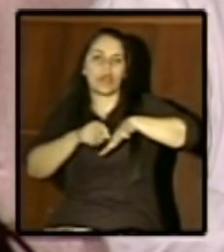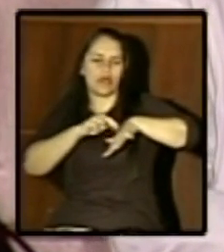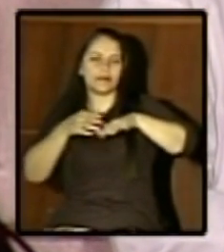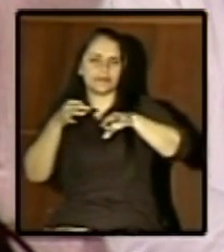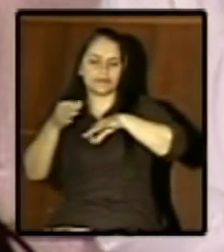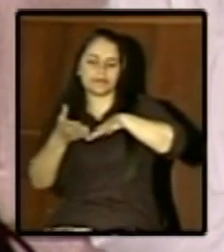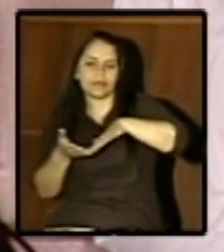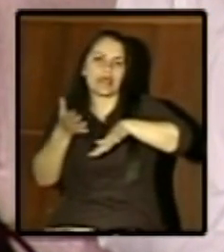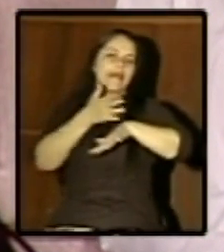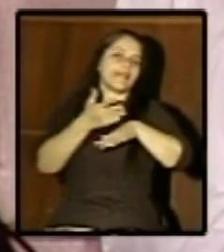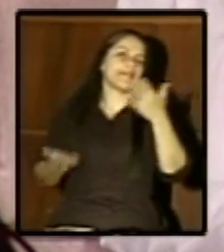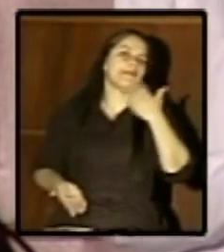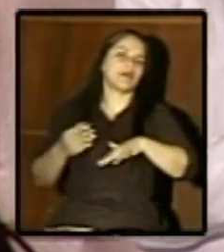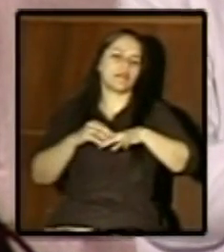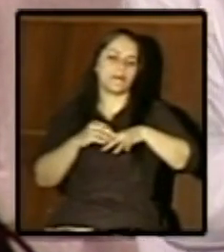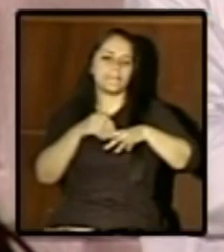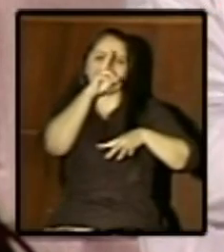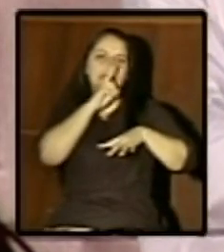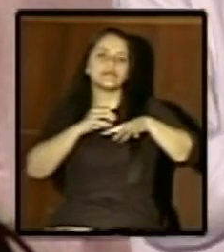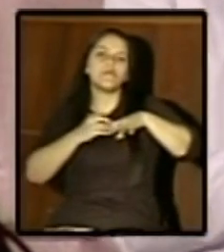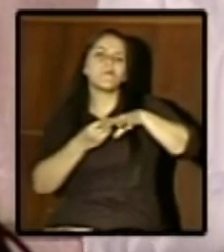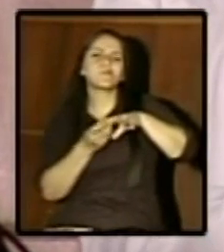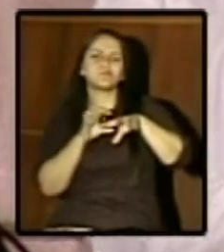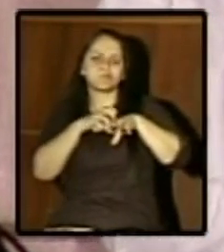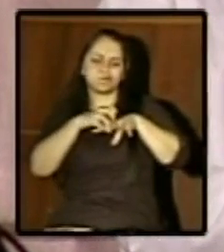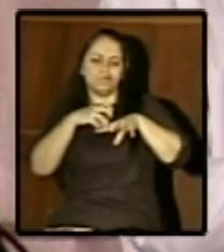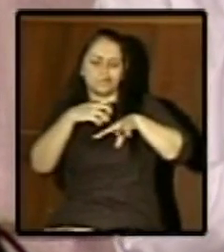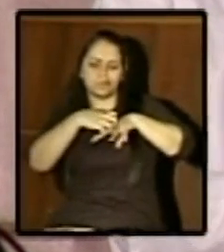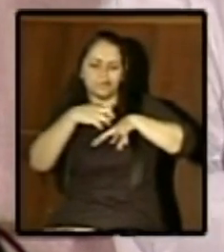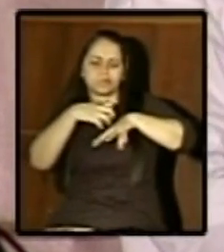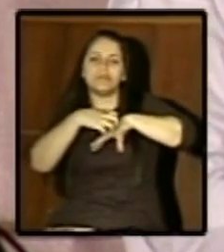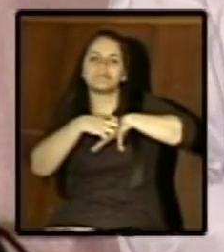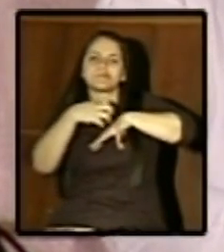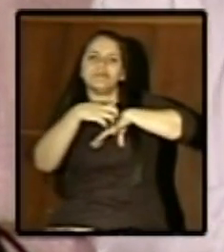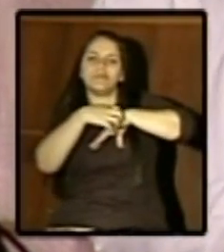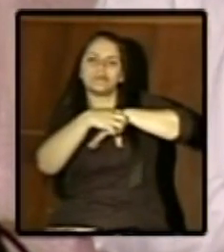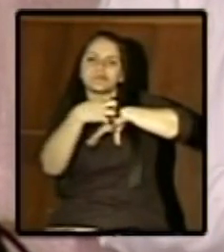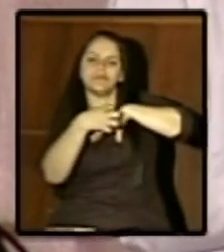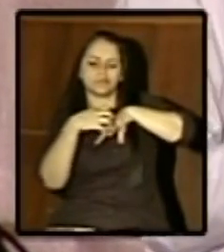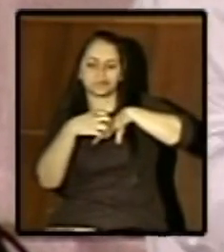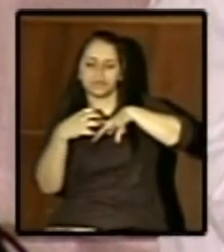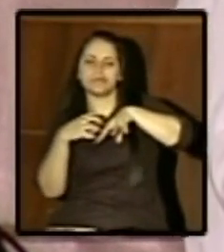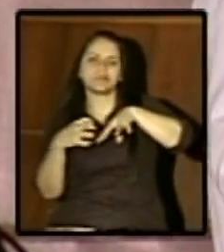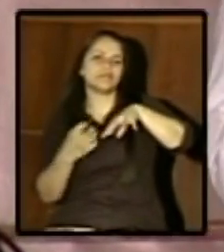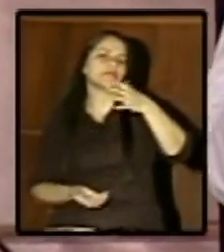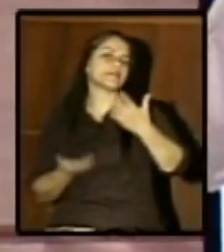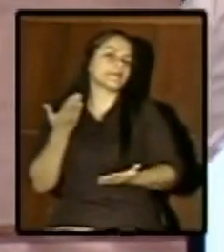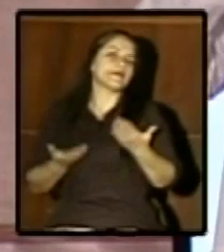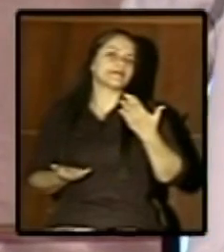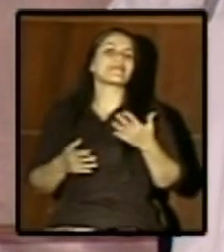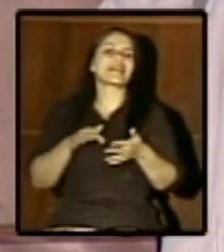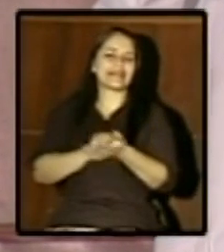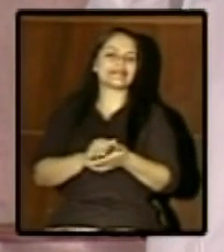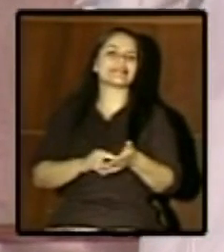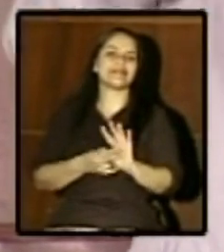artritis reumatoidea, que ahorita mencionaré, el compromiso es más de acá. Da unos nodulitos aquí en estas articulaciones que llaman los nódulos